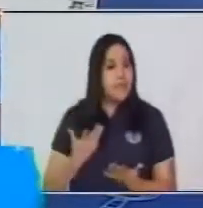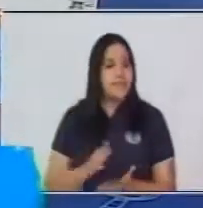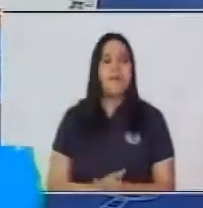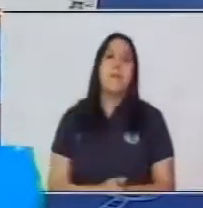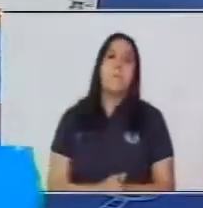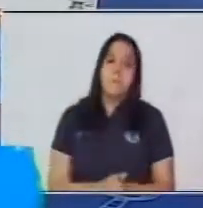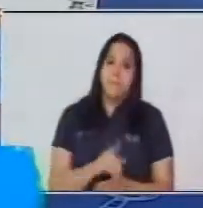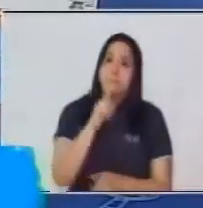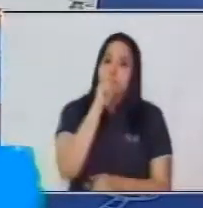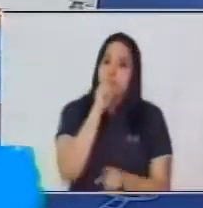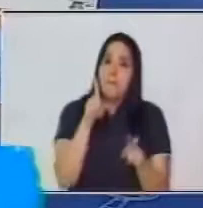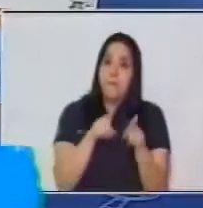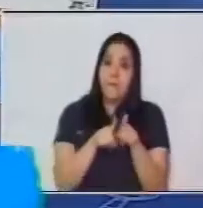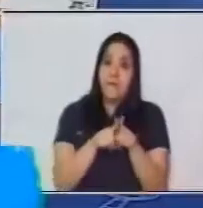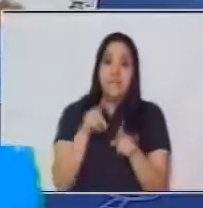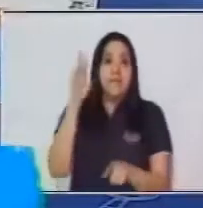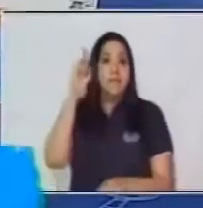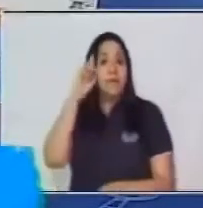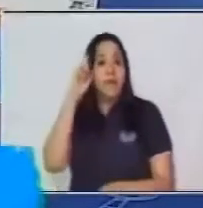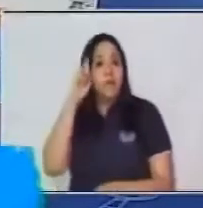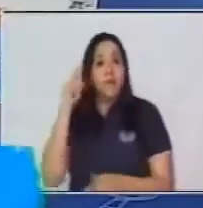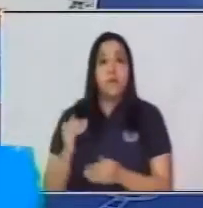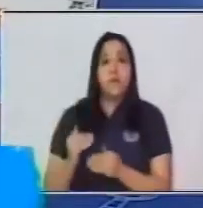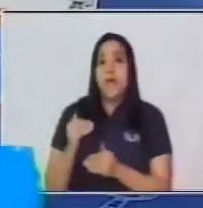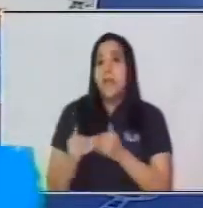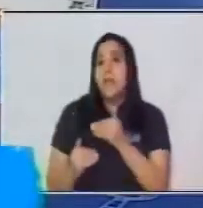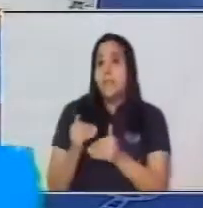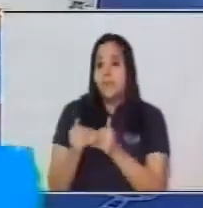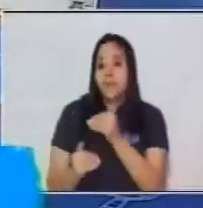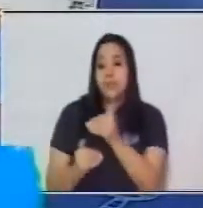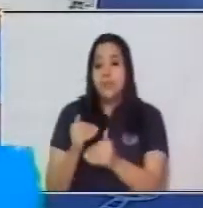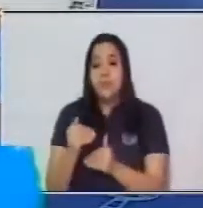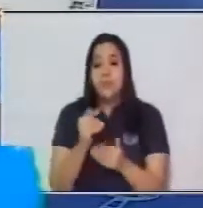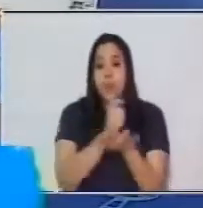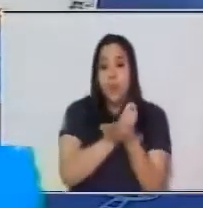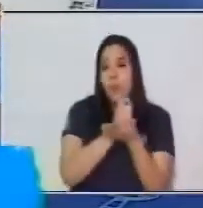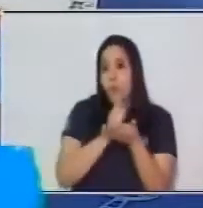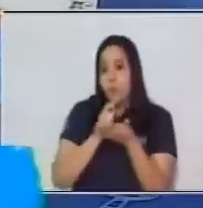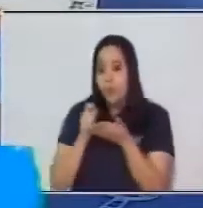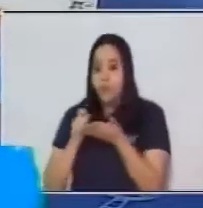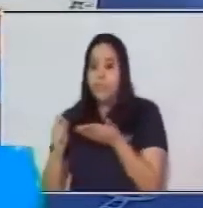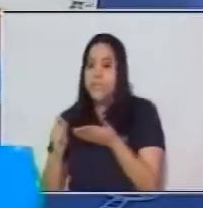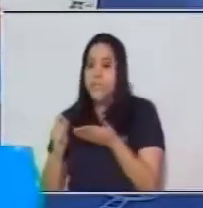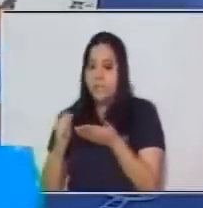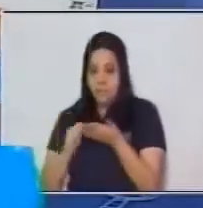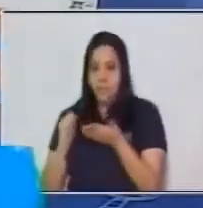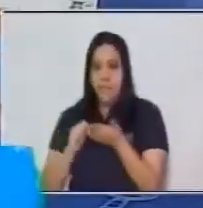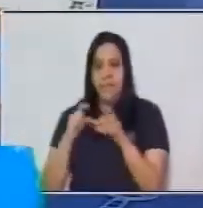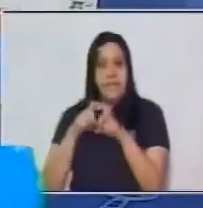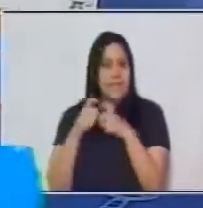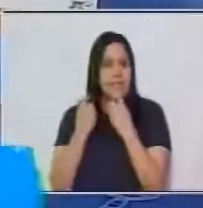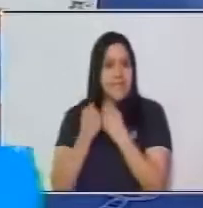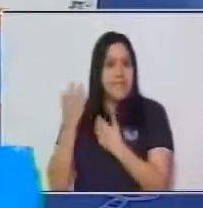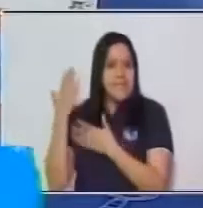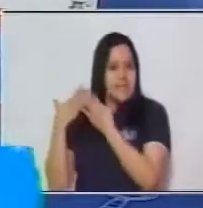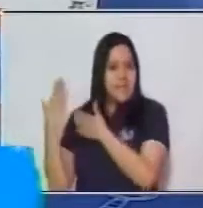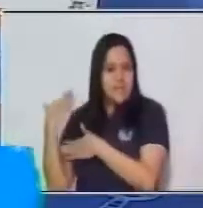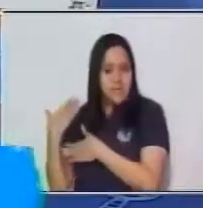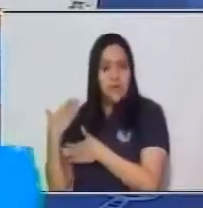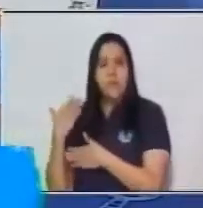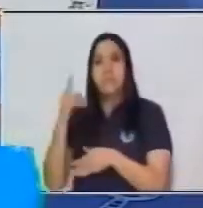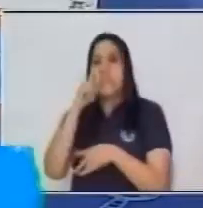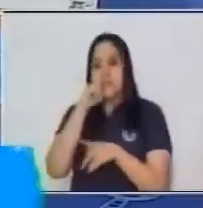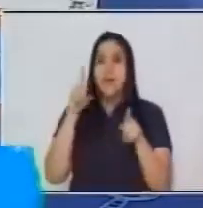También estamos recordando acerca del proceso de redacción, que ya lo vimos también en sesiones anteriores, así